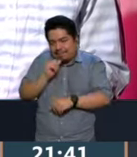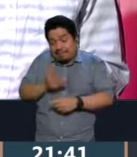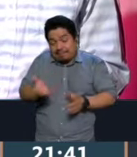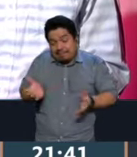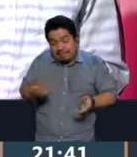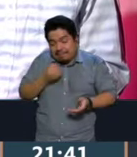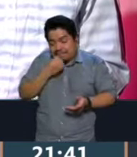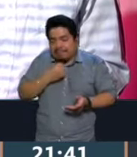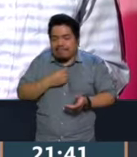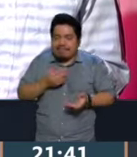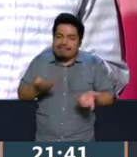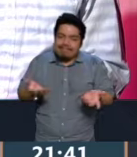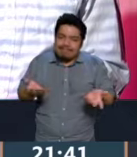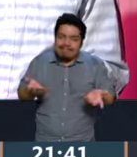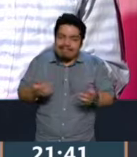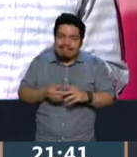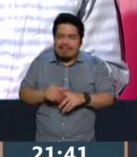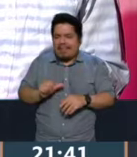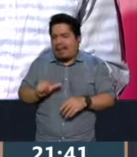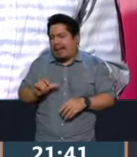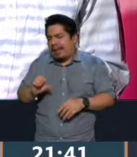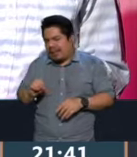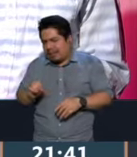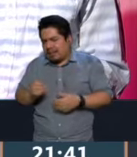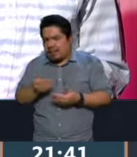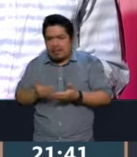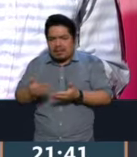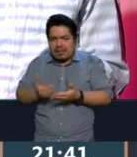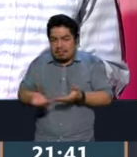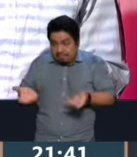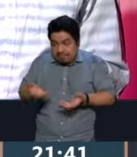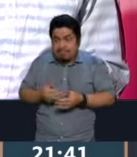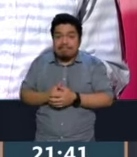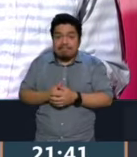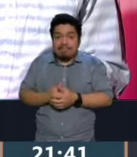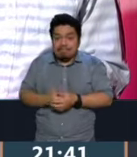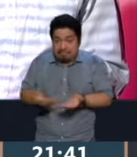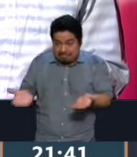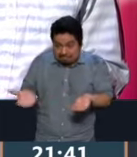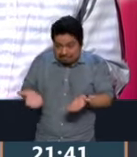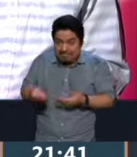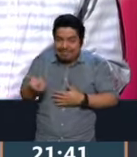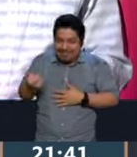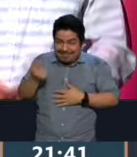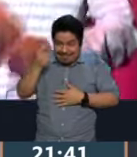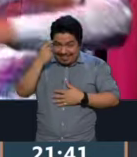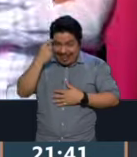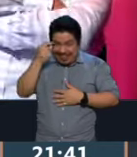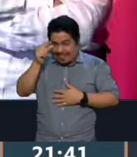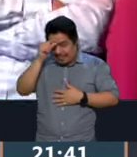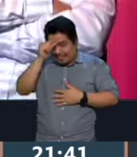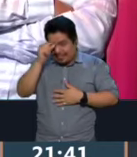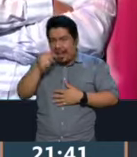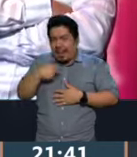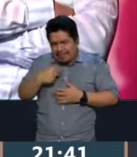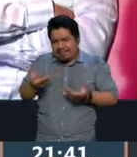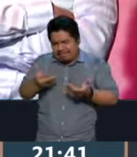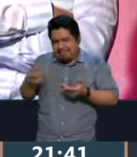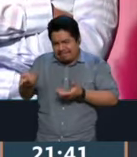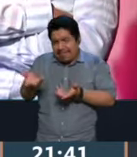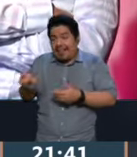también es que, pues si tanto Alito está diciendo que lo haga de una vez, porque bien listo, ¿no? A ver, si lo haces, yo también lo hago